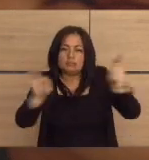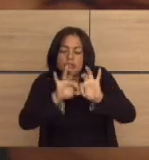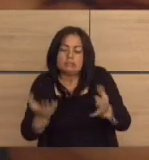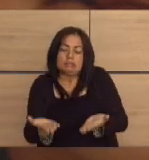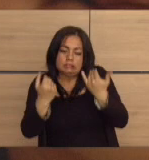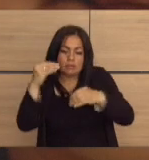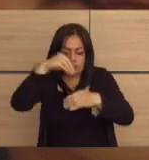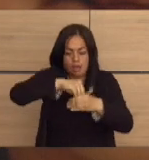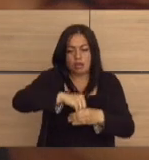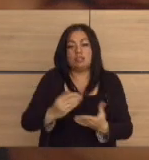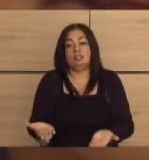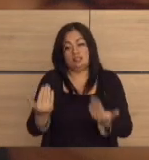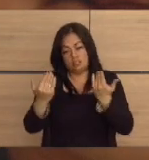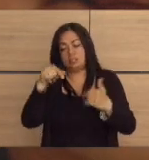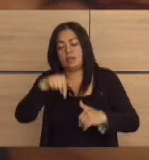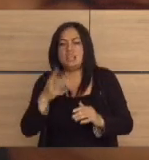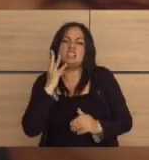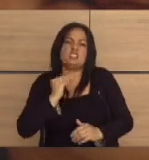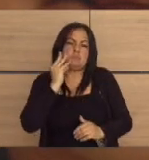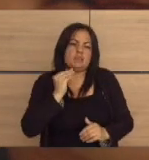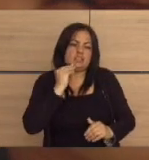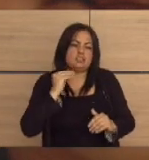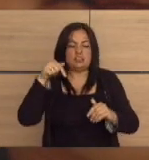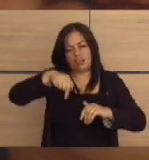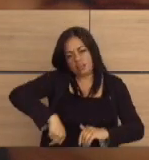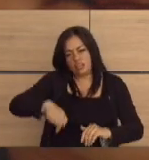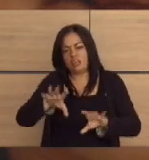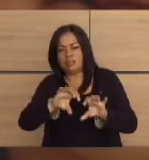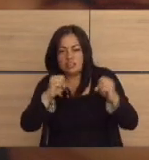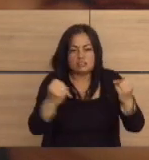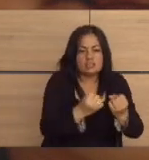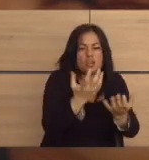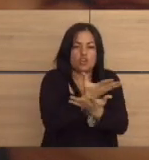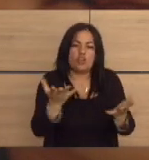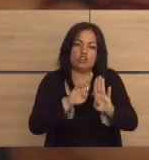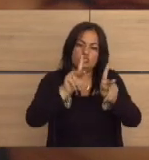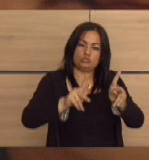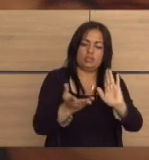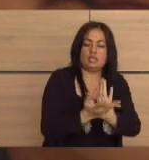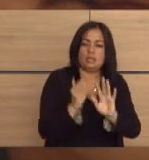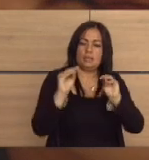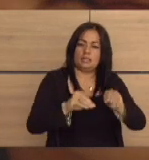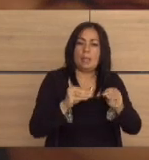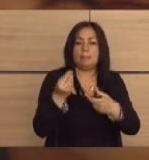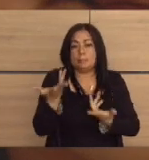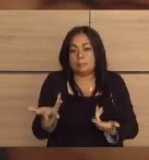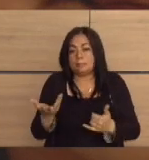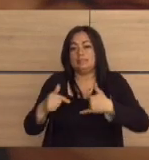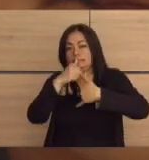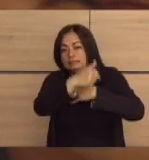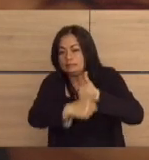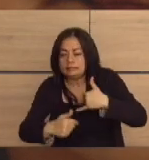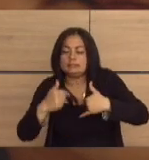y enriquecen toda esta experiencia en el aula, como la construcción de contenidos a nivel regional y la